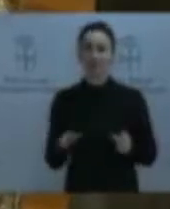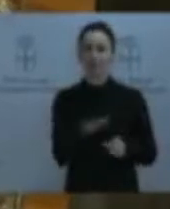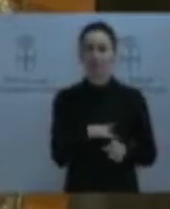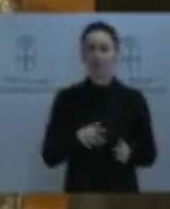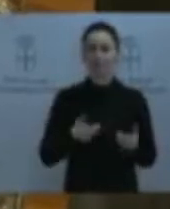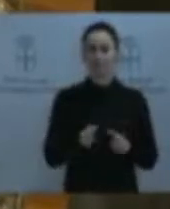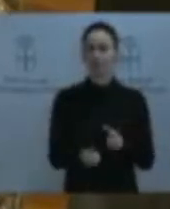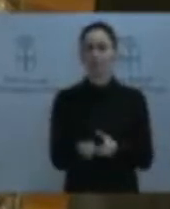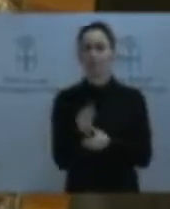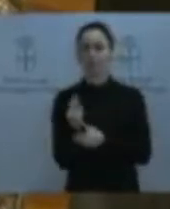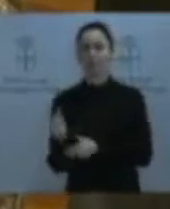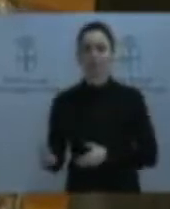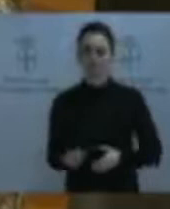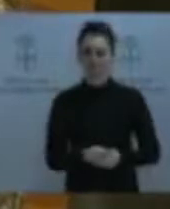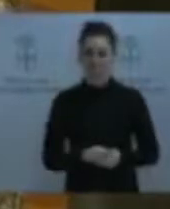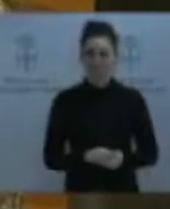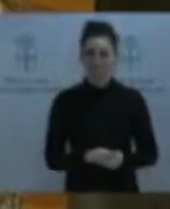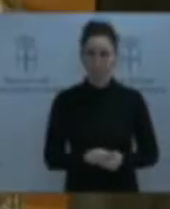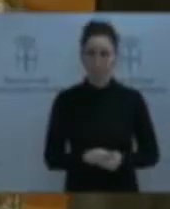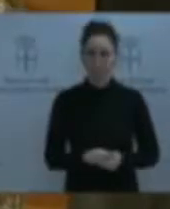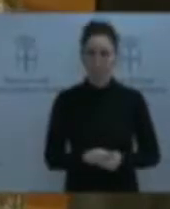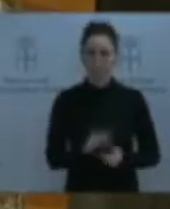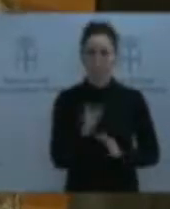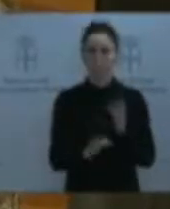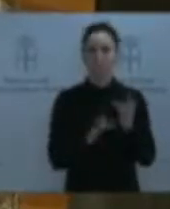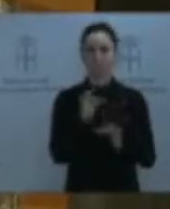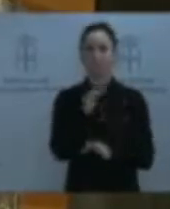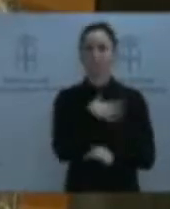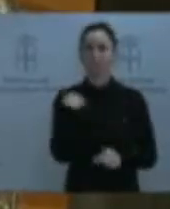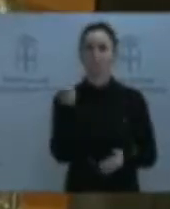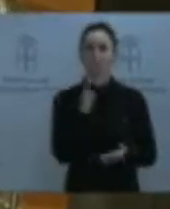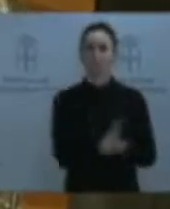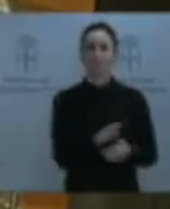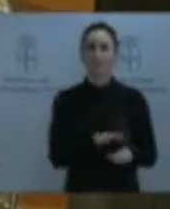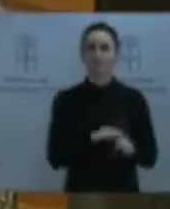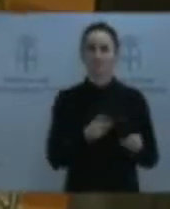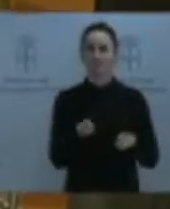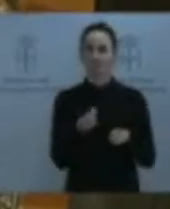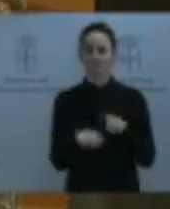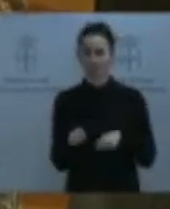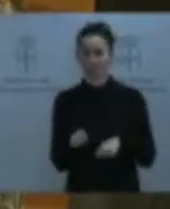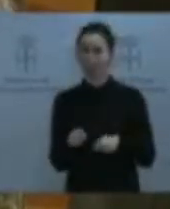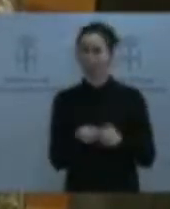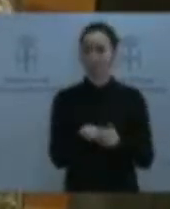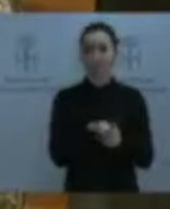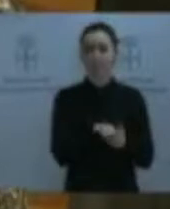también apostar por las líneas de comercialización cercana y la industria artesanal, para lo cual estamos